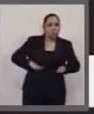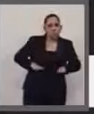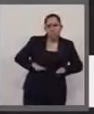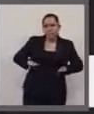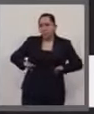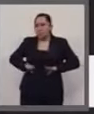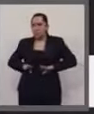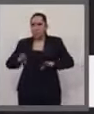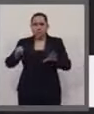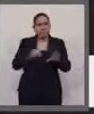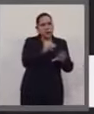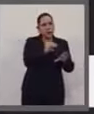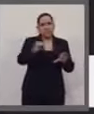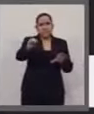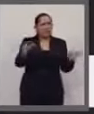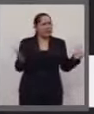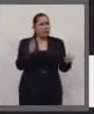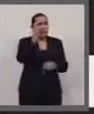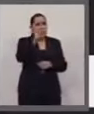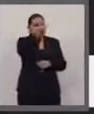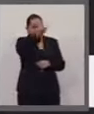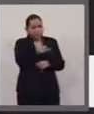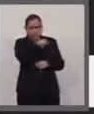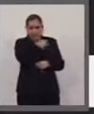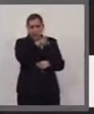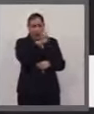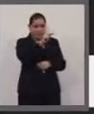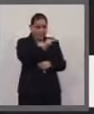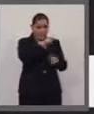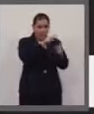es una representación, junto con Enrique